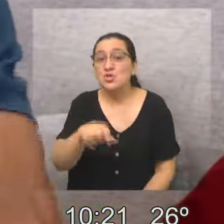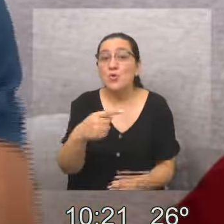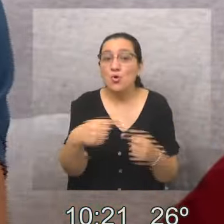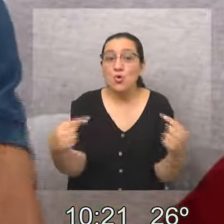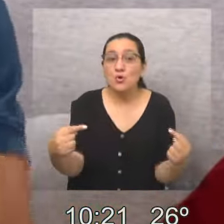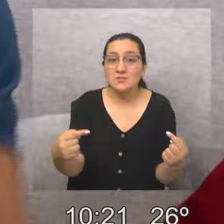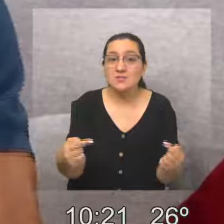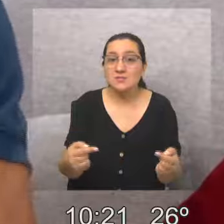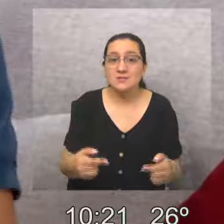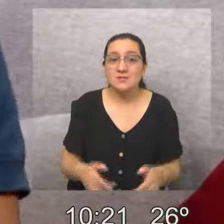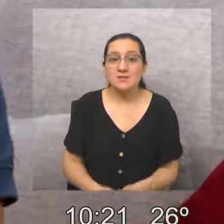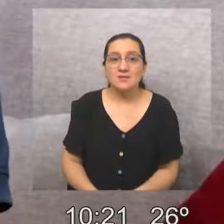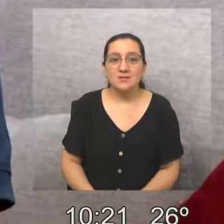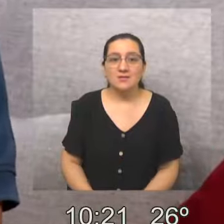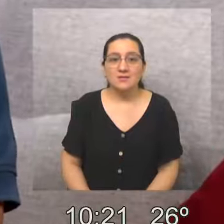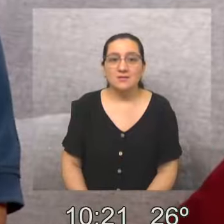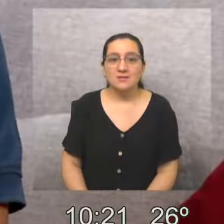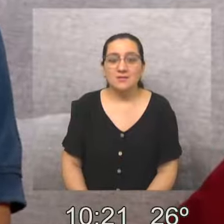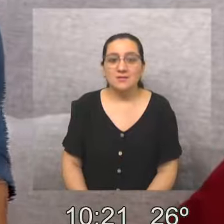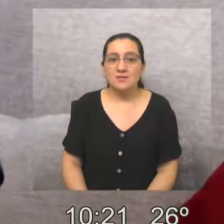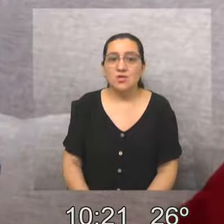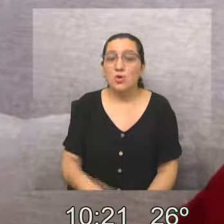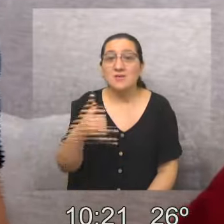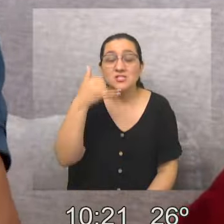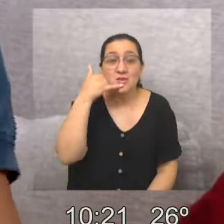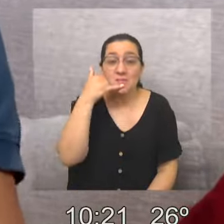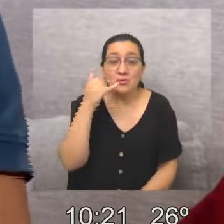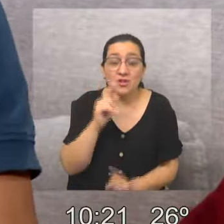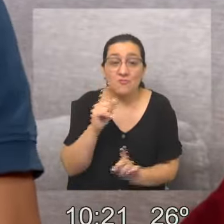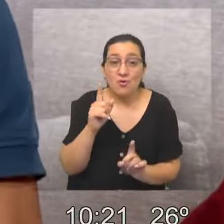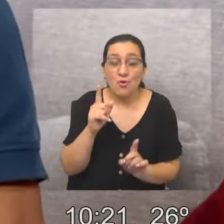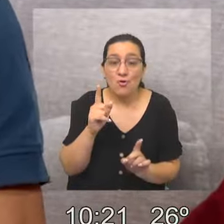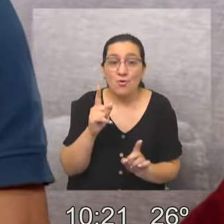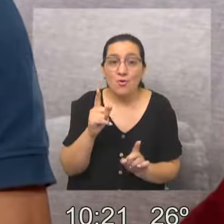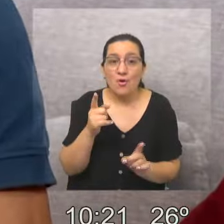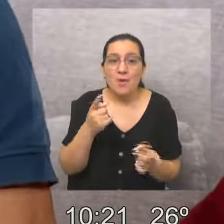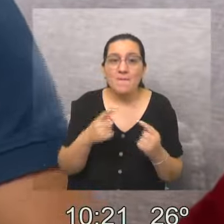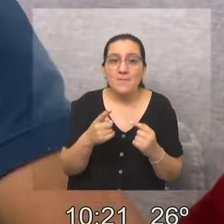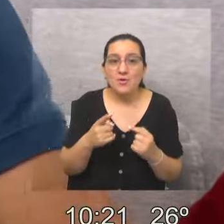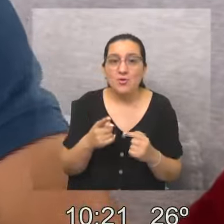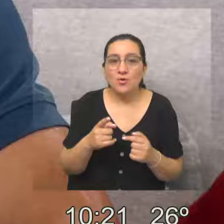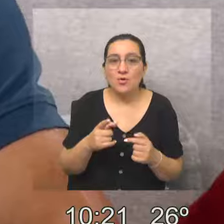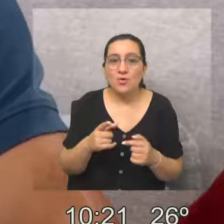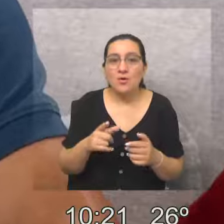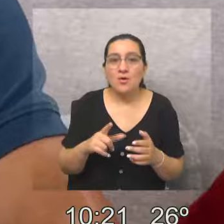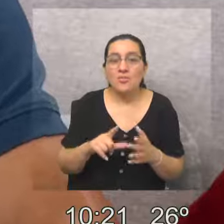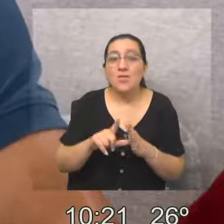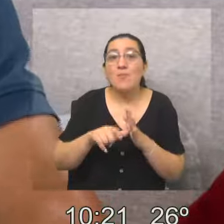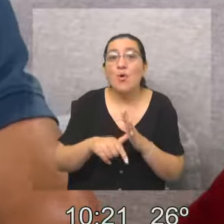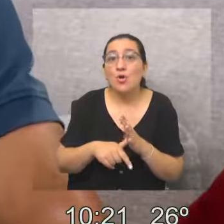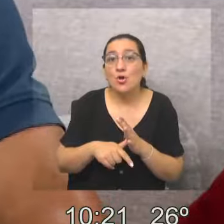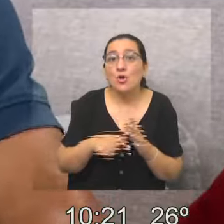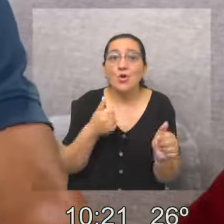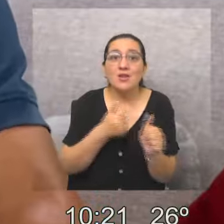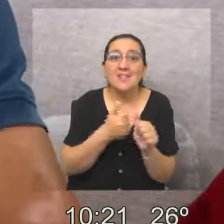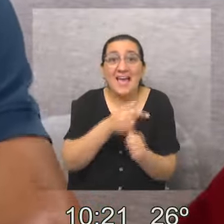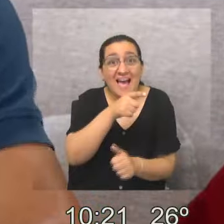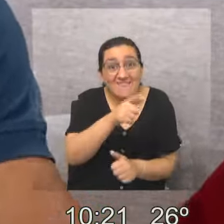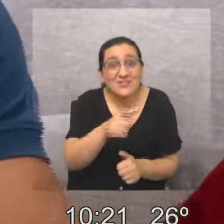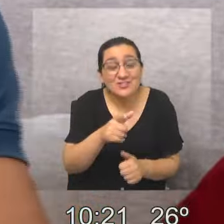Que tienen que ser dinámicos. Se supone. Sí, no me llaman por teléfono porque... Pero me demoro con los clientes, sí. Va, vos sos el de